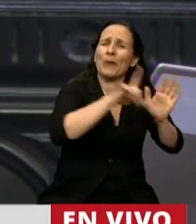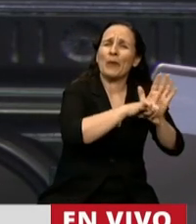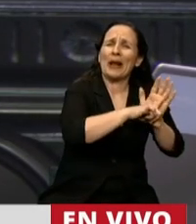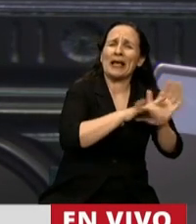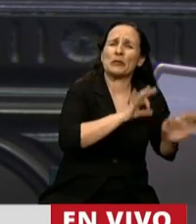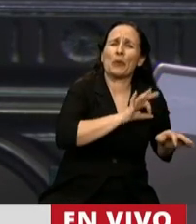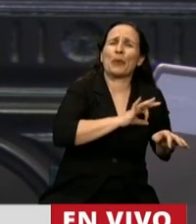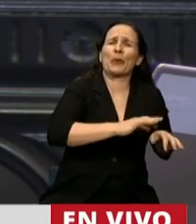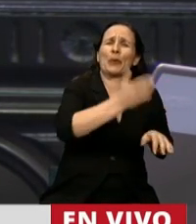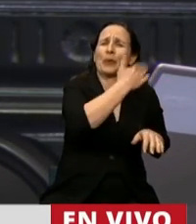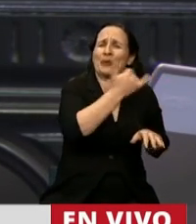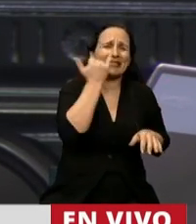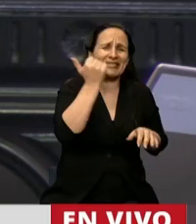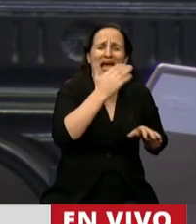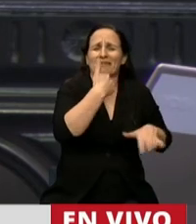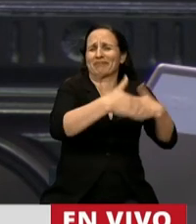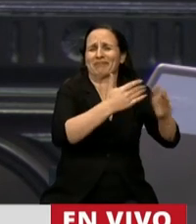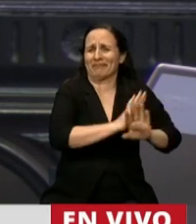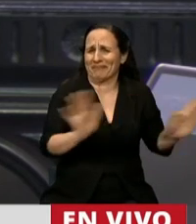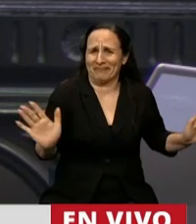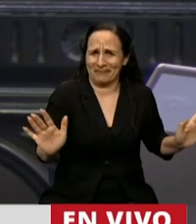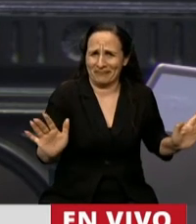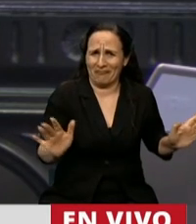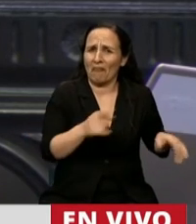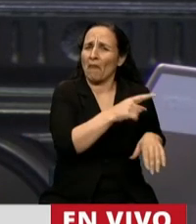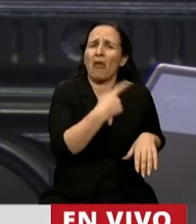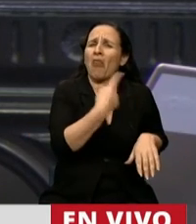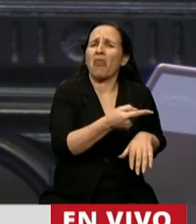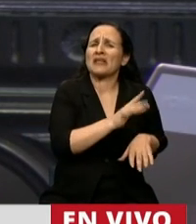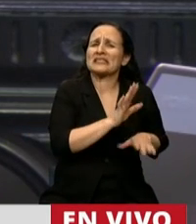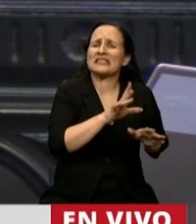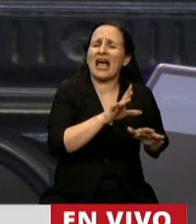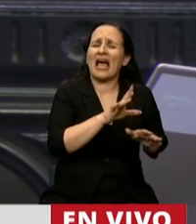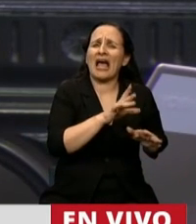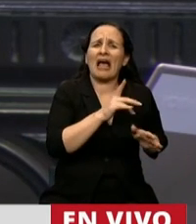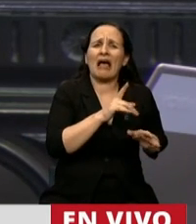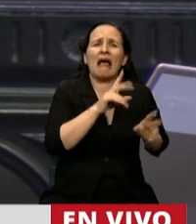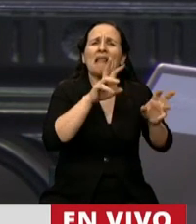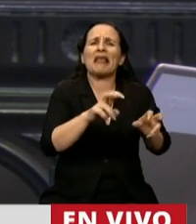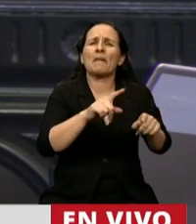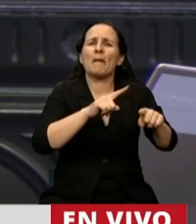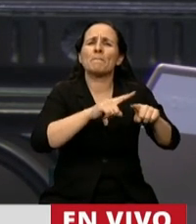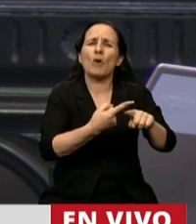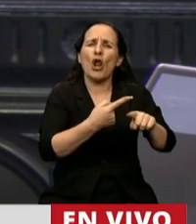añeja, ya superada por los acontecimientos, que dice que no hay cuestiones, que hay cuestiones políticas que